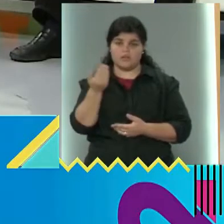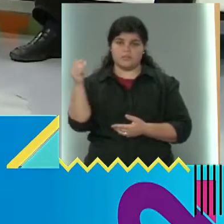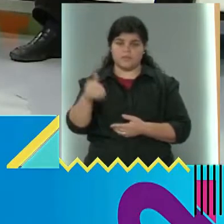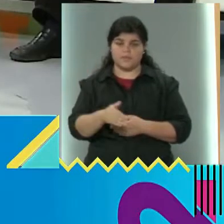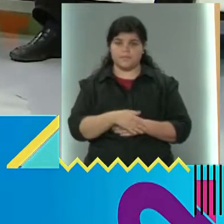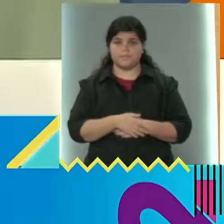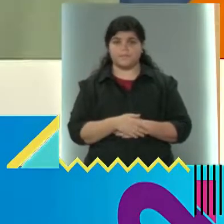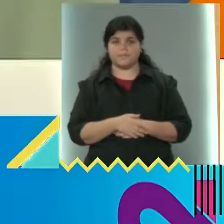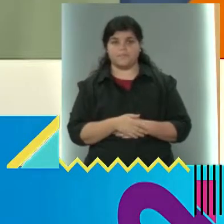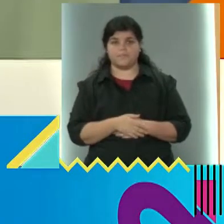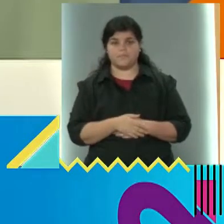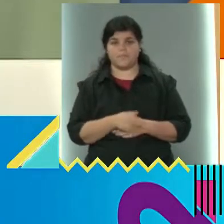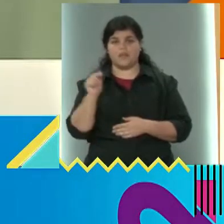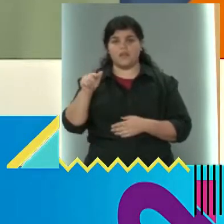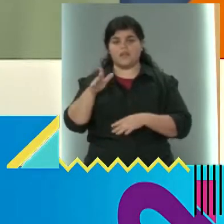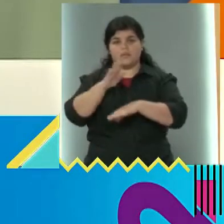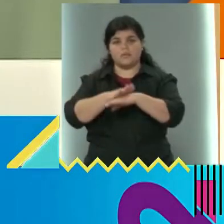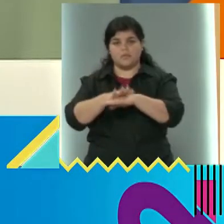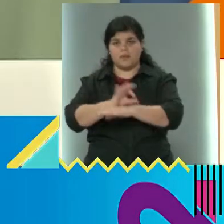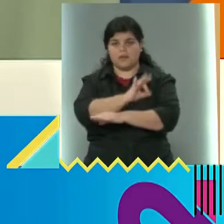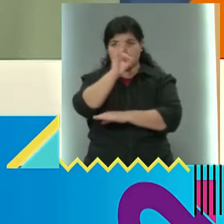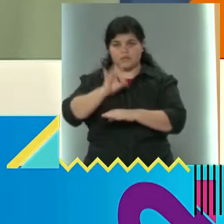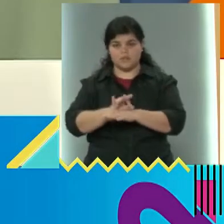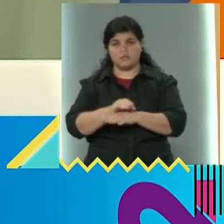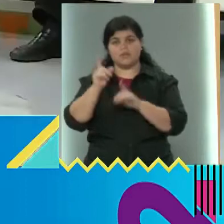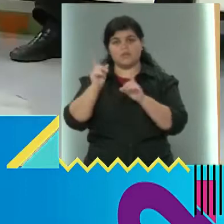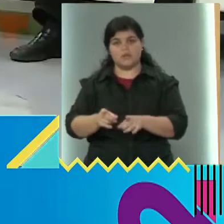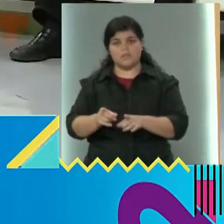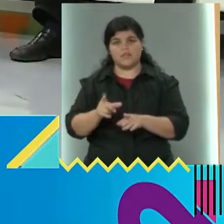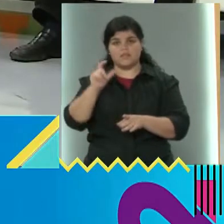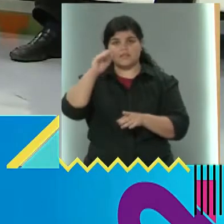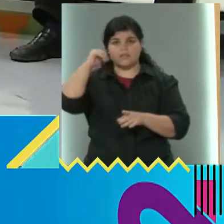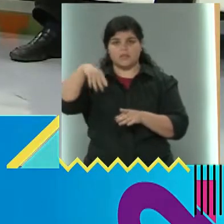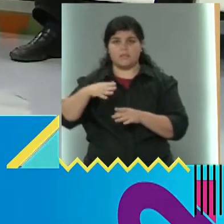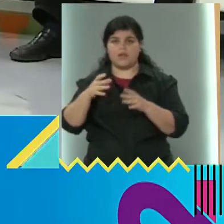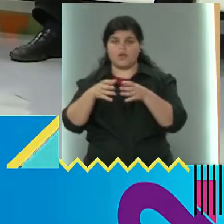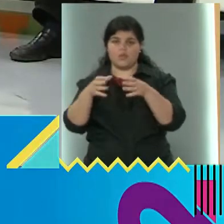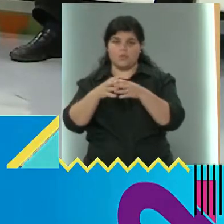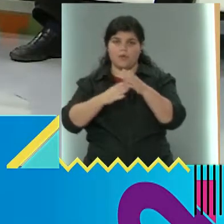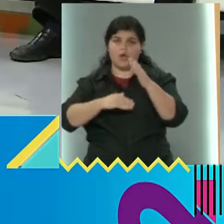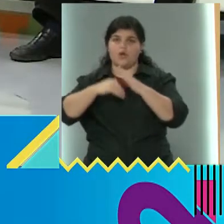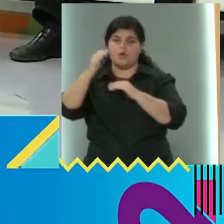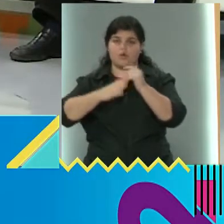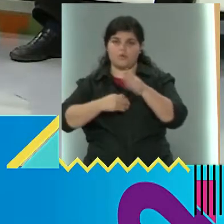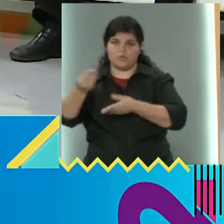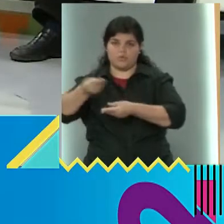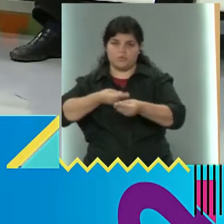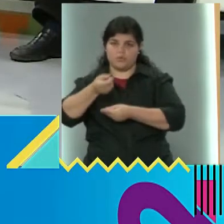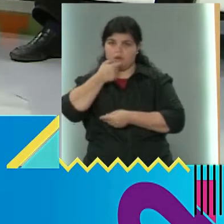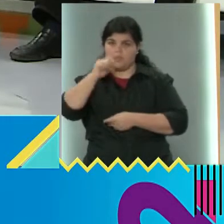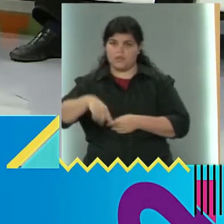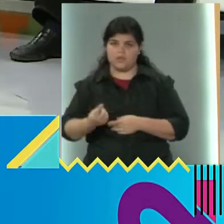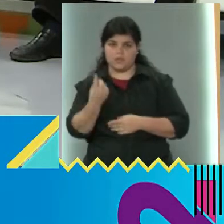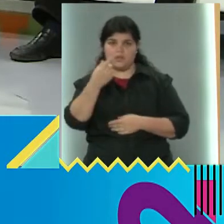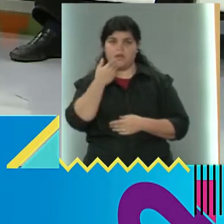por estar acá. Arquitecto y miembro de la comisión directiva de CECIM, Cámara de Empresas Constructoras Independientes de Mendoza. Sergio,